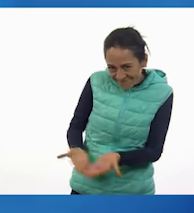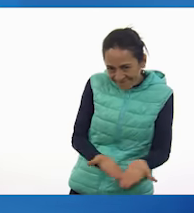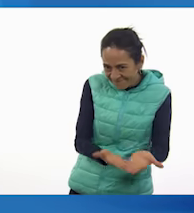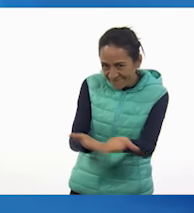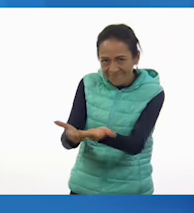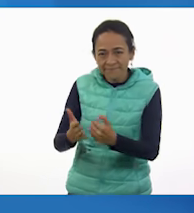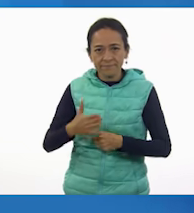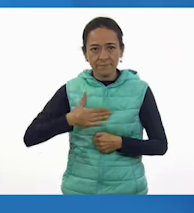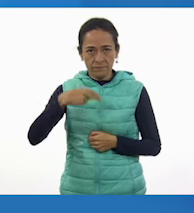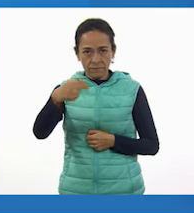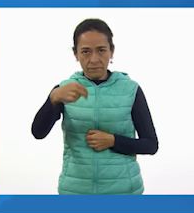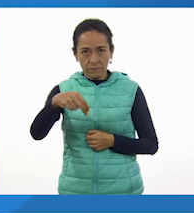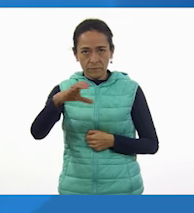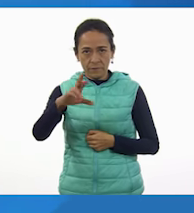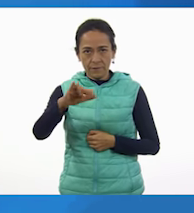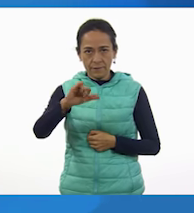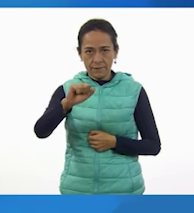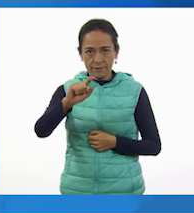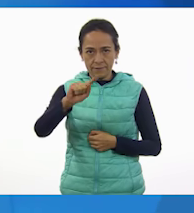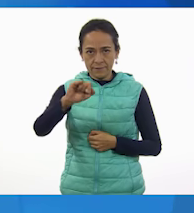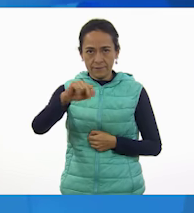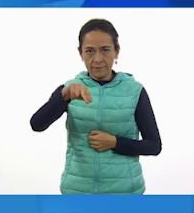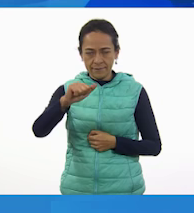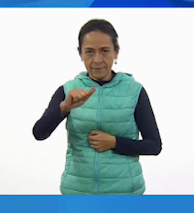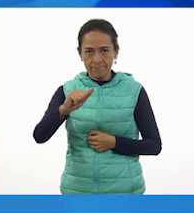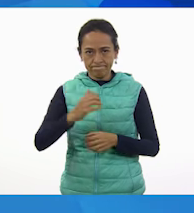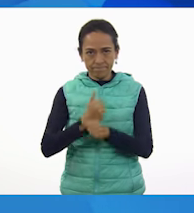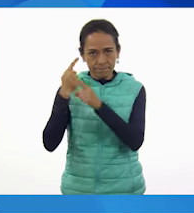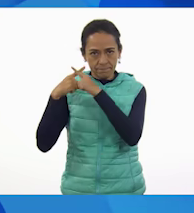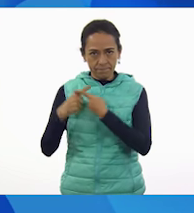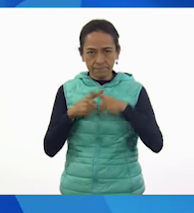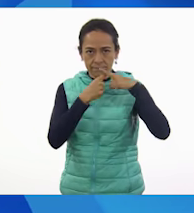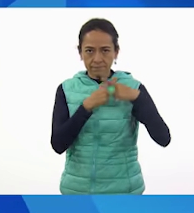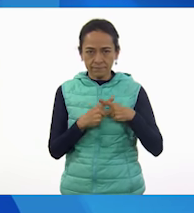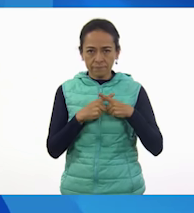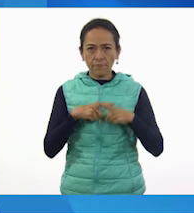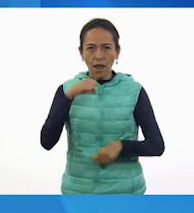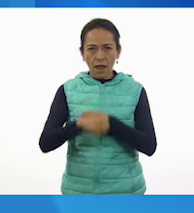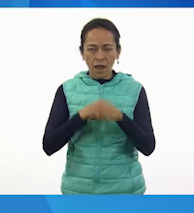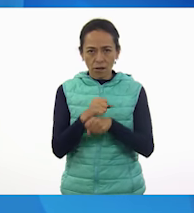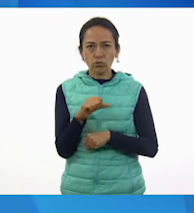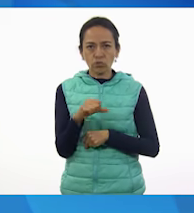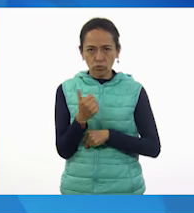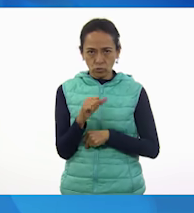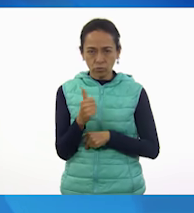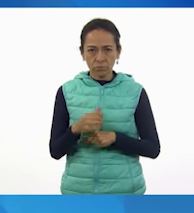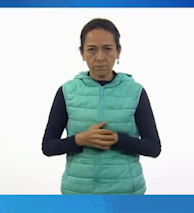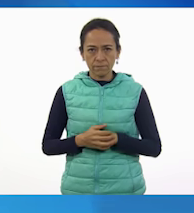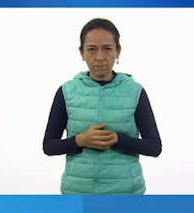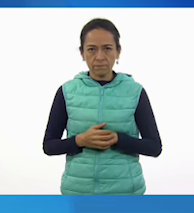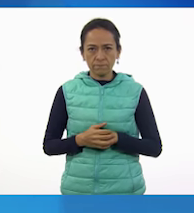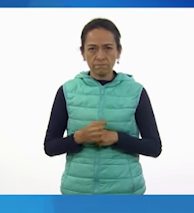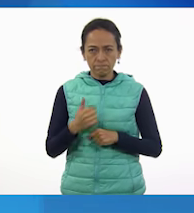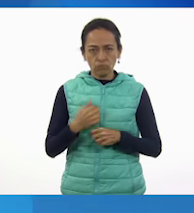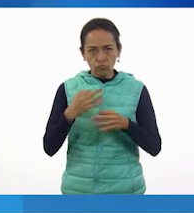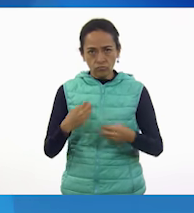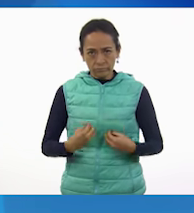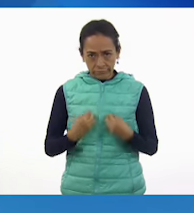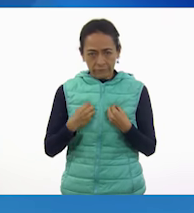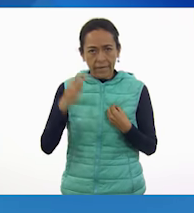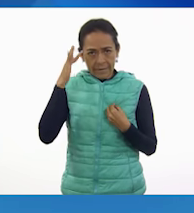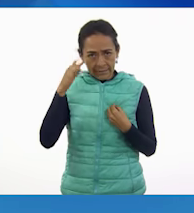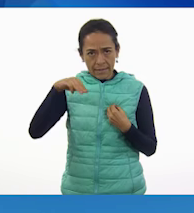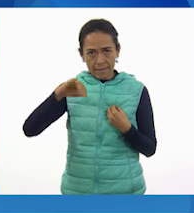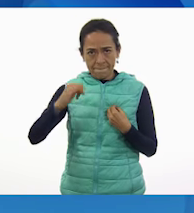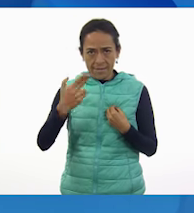Me llamo Cristina, tengo 11 años y acabo de llegar de San Miguel, Tihuatlán.